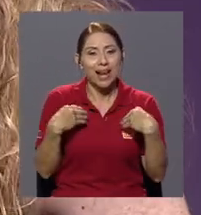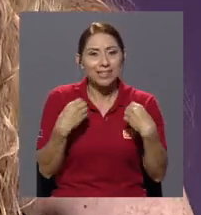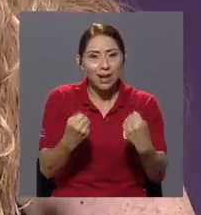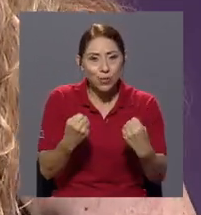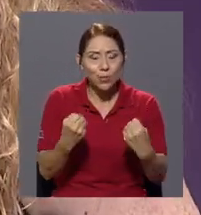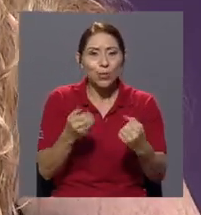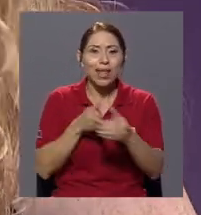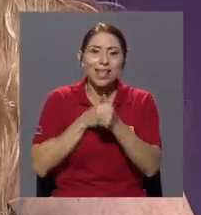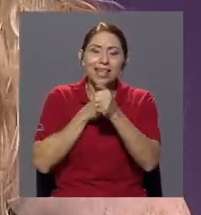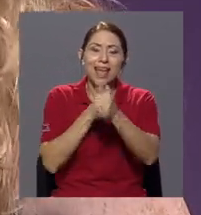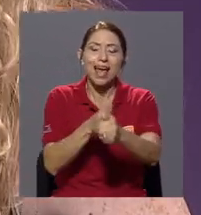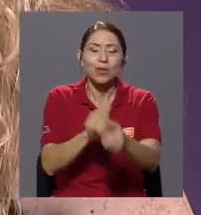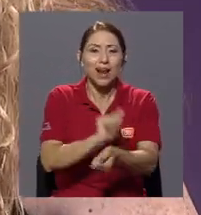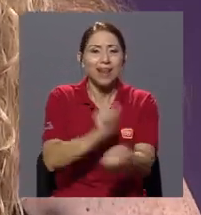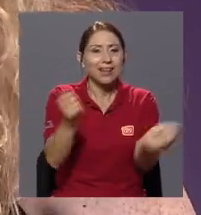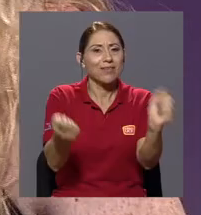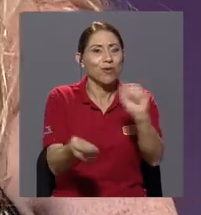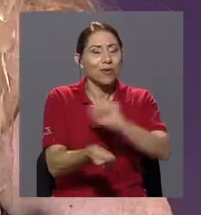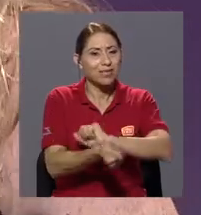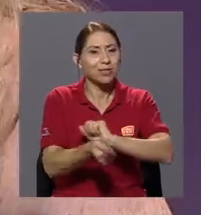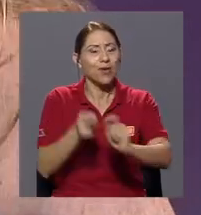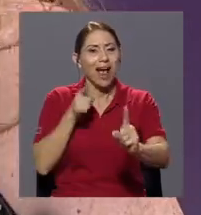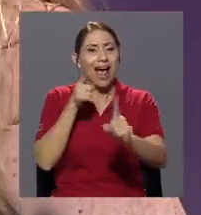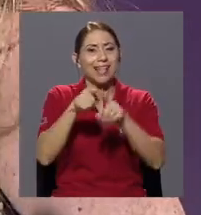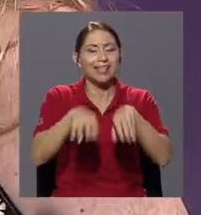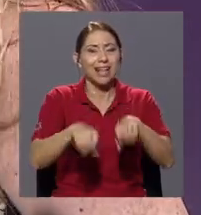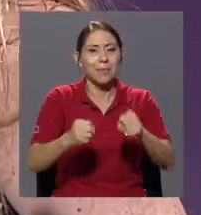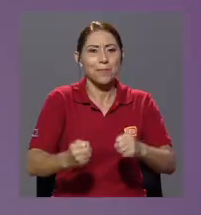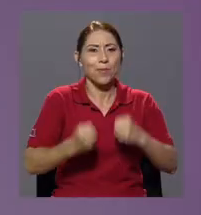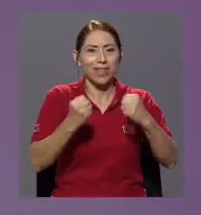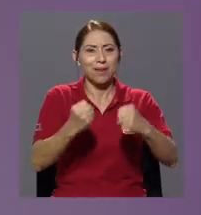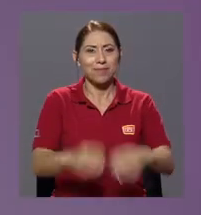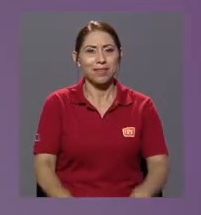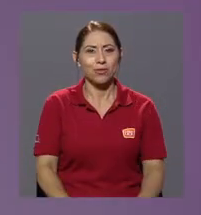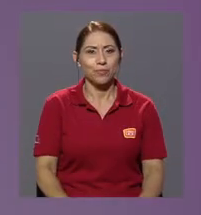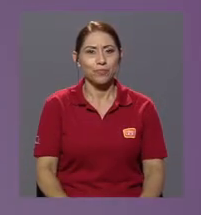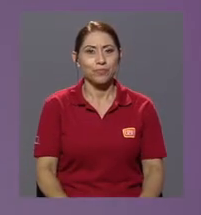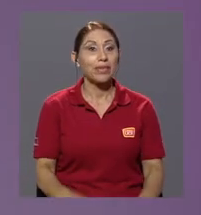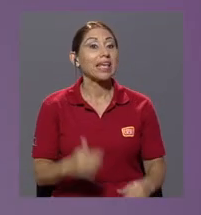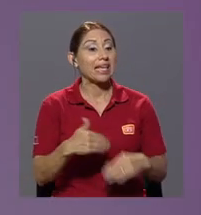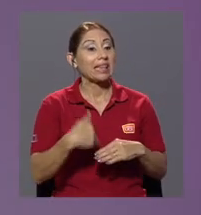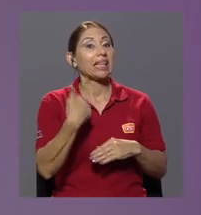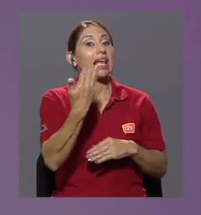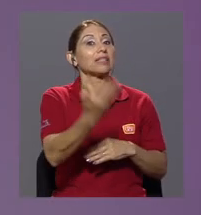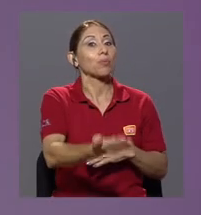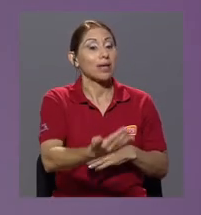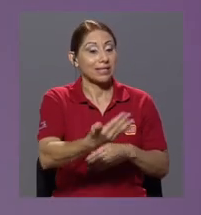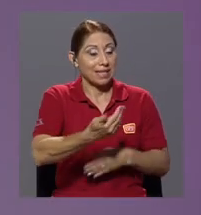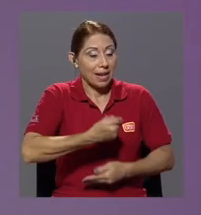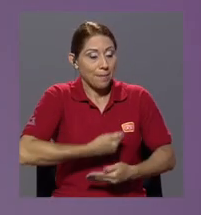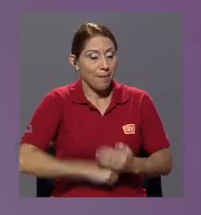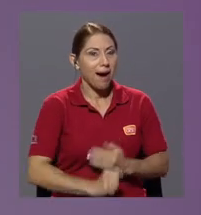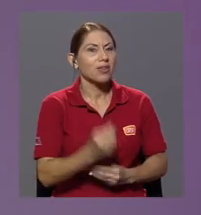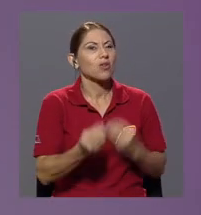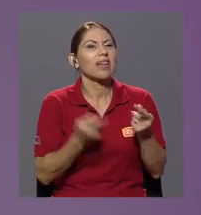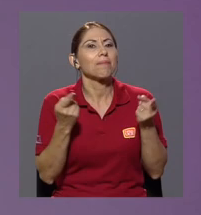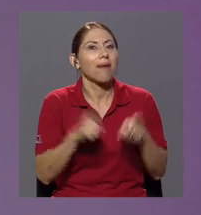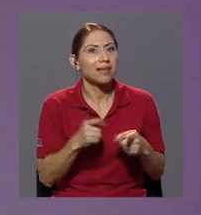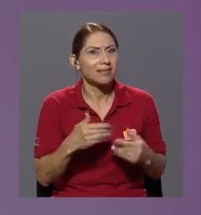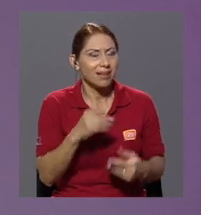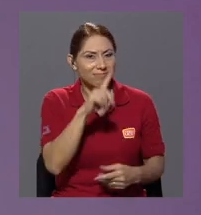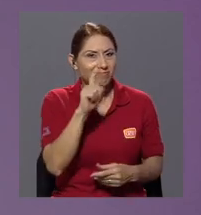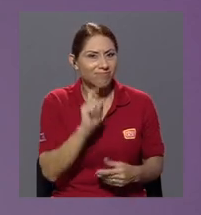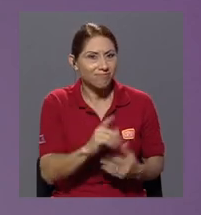hacia la transformación hacia la empoderamiento y luego que pasa en el posparto luego de haber vivido una experiencia ha sido enriquecedora